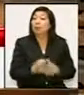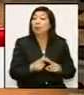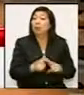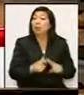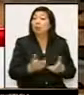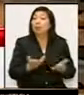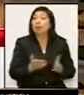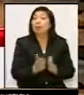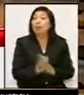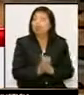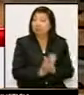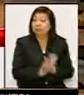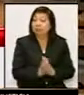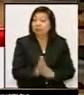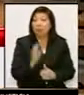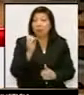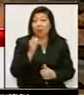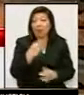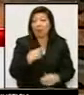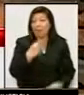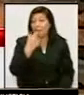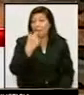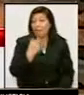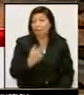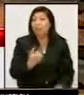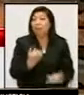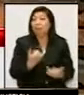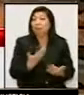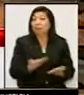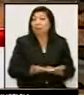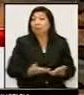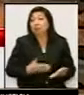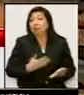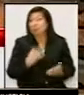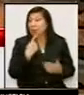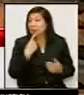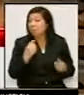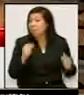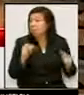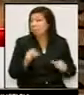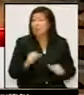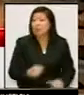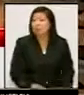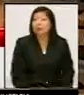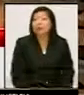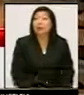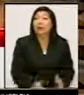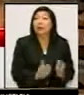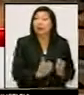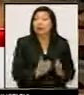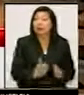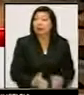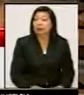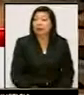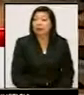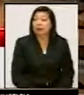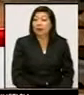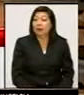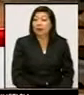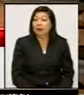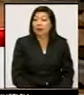veces de beneficiar, esta es una opinión personal, ¿no? En lugar de beneficiar, podría más bien perjudicar a determinados usuarios, ¿no?